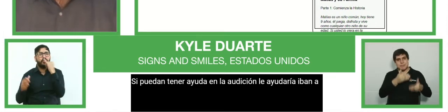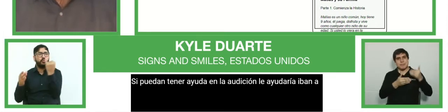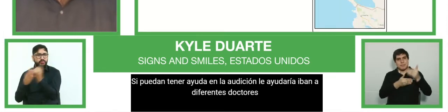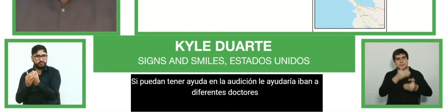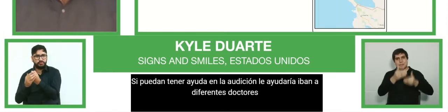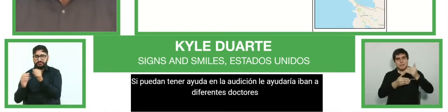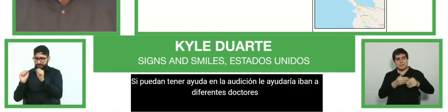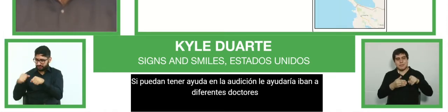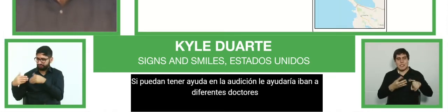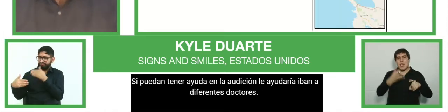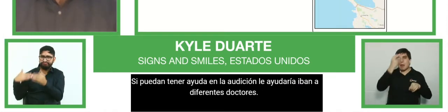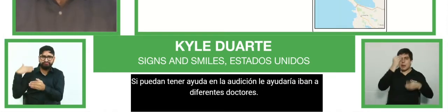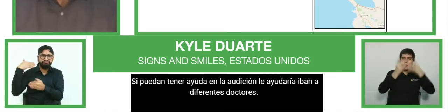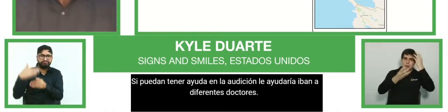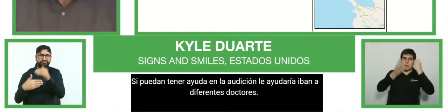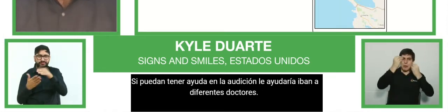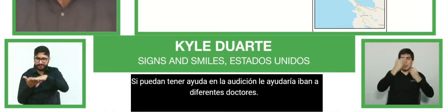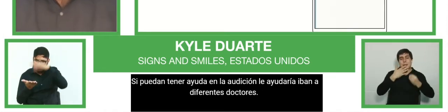mejor.